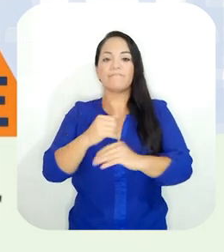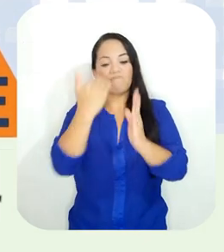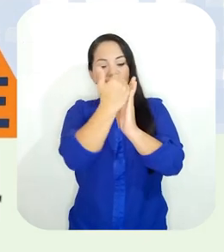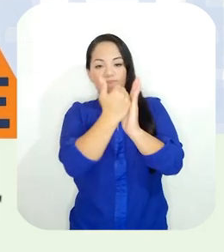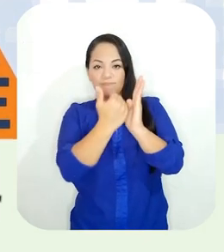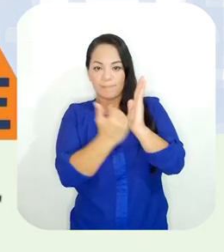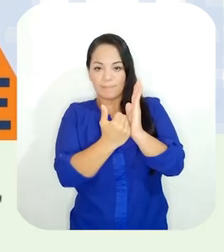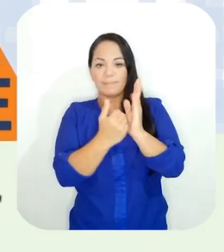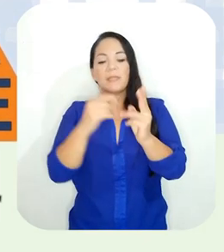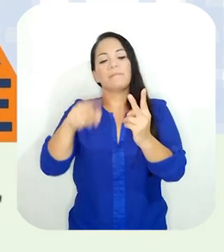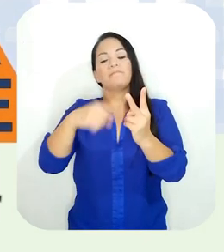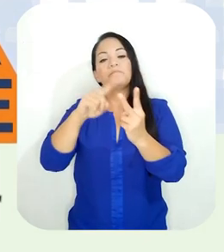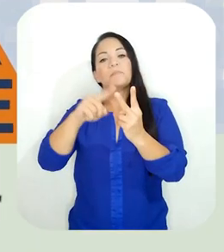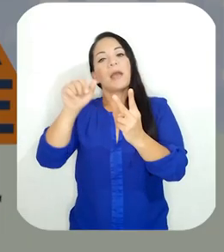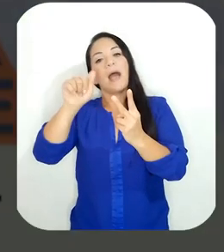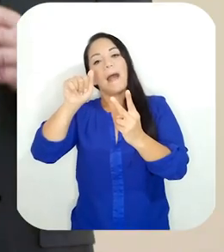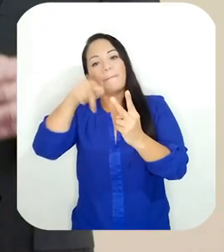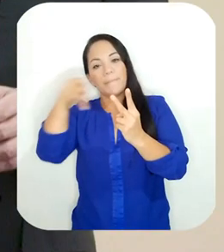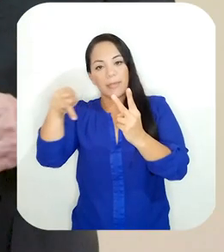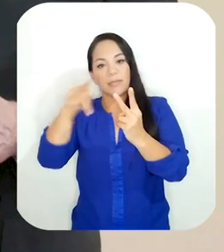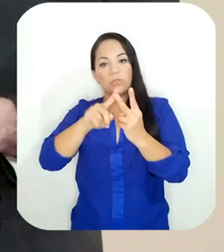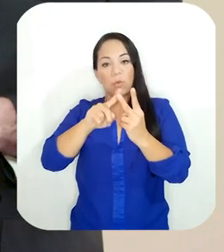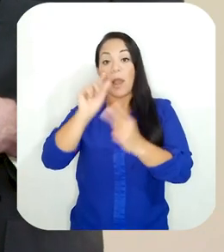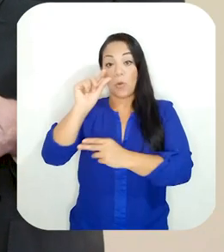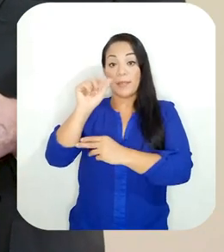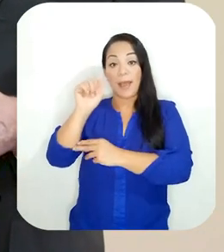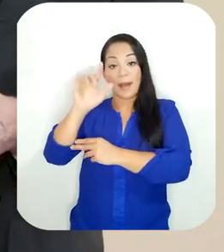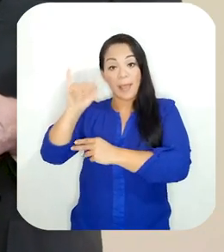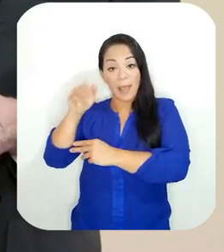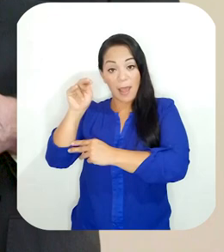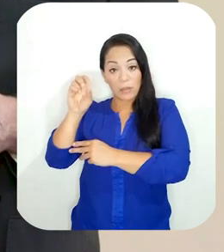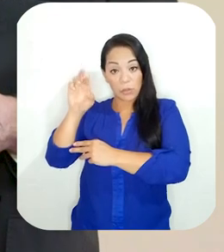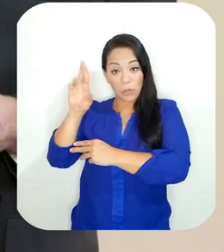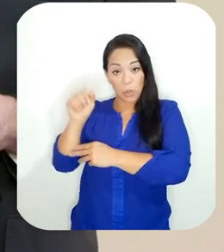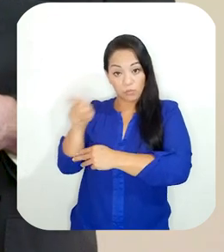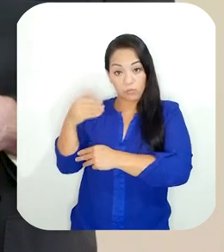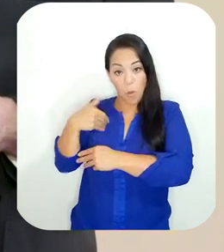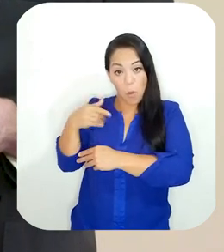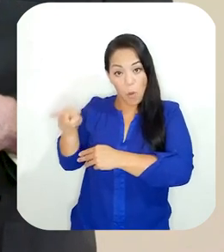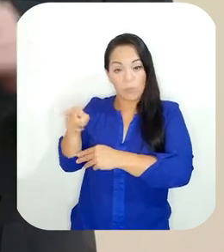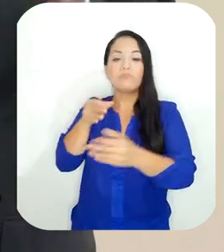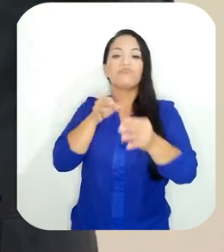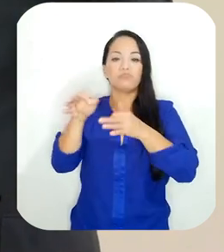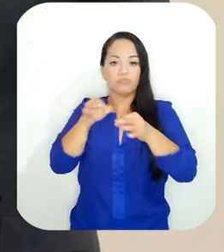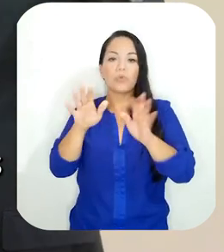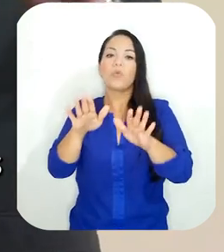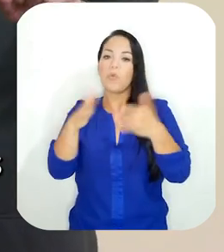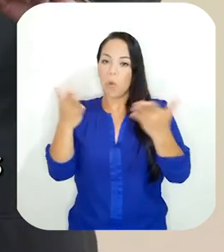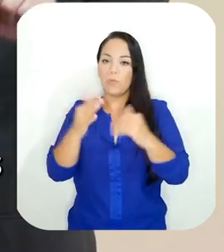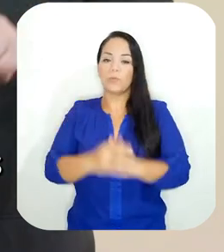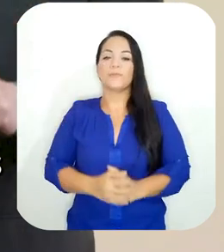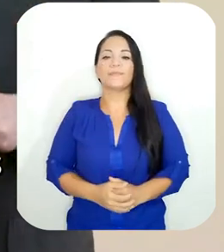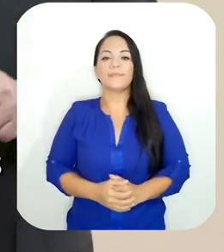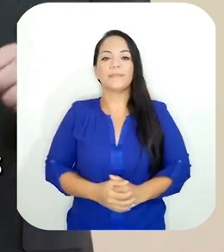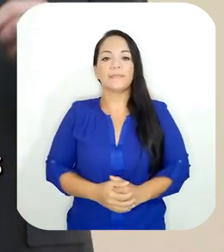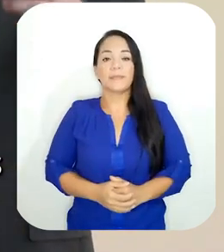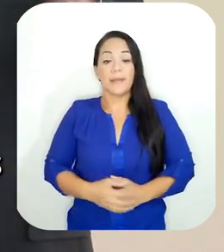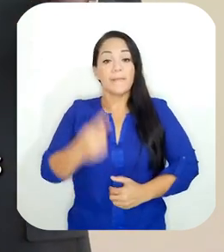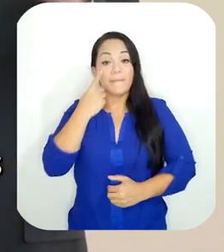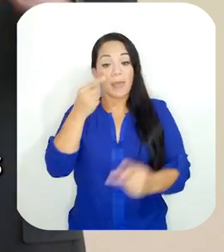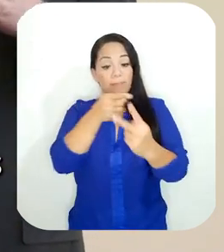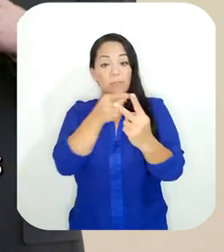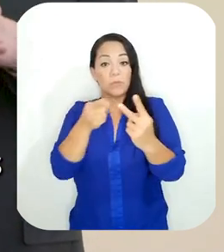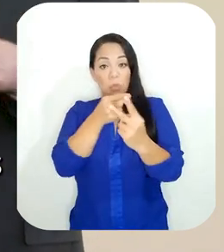y una aplicación que don Alejandro nos la va a explicar con lujo de detalle.